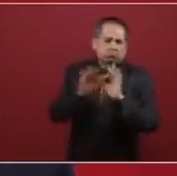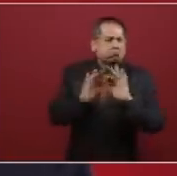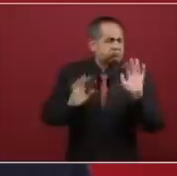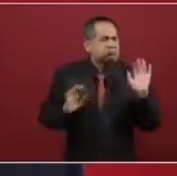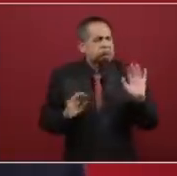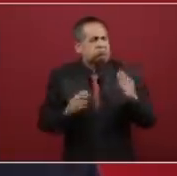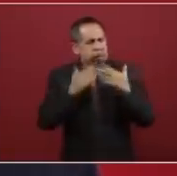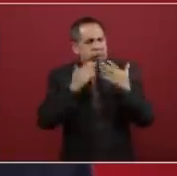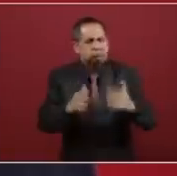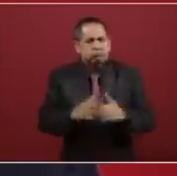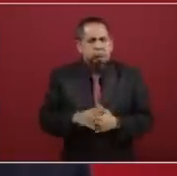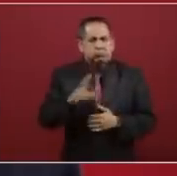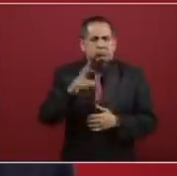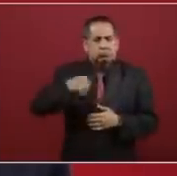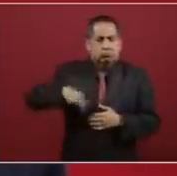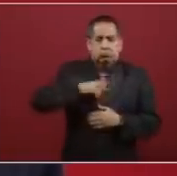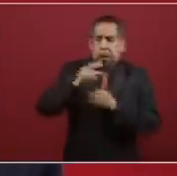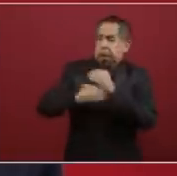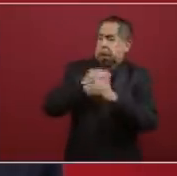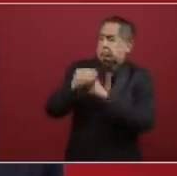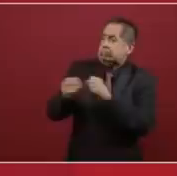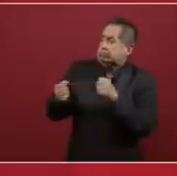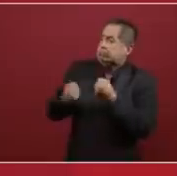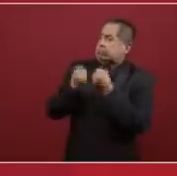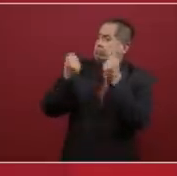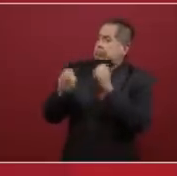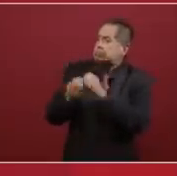vamos a pelearnos,